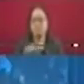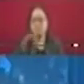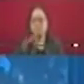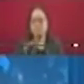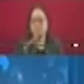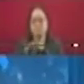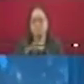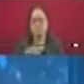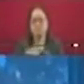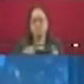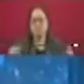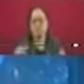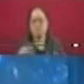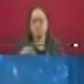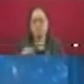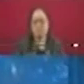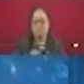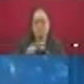que la parte